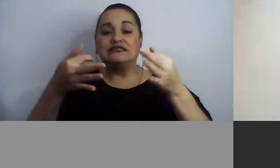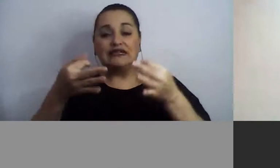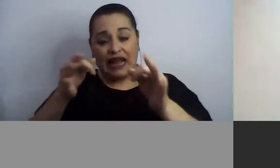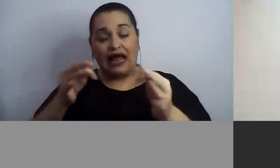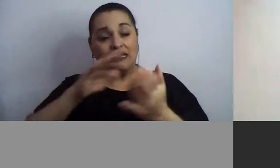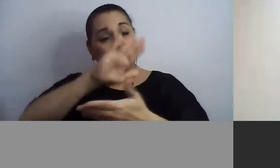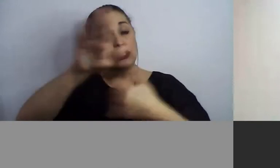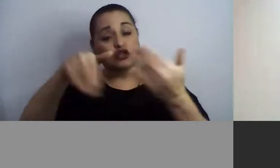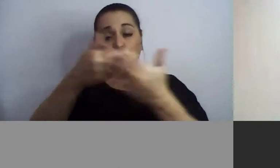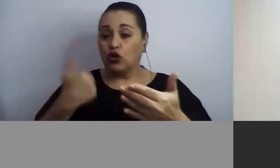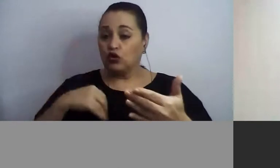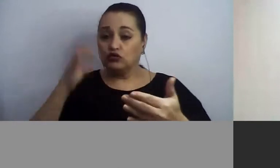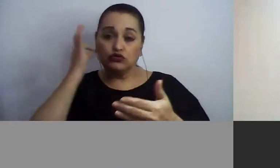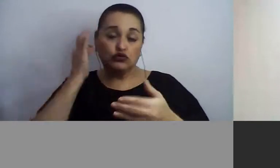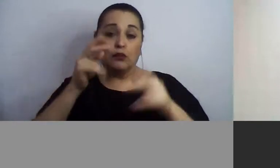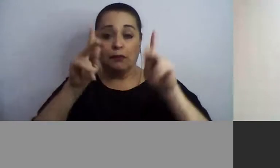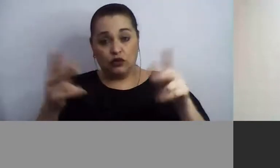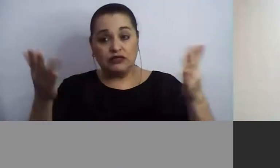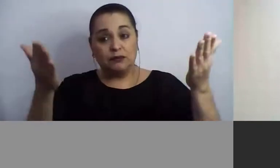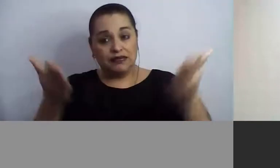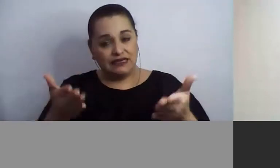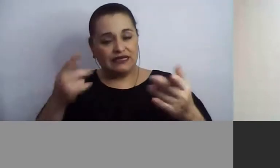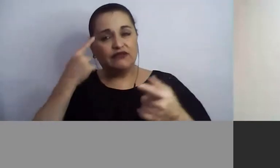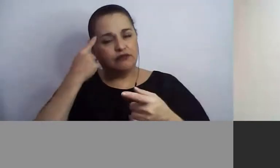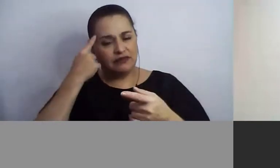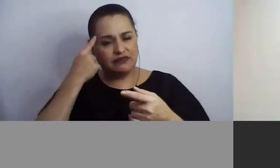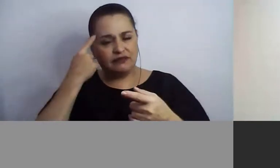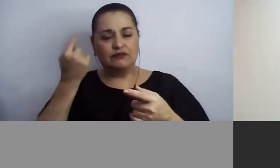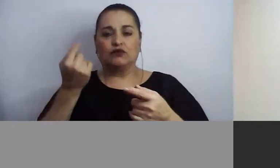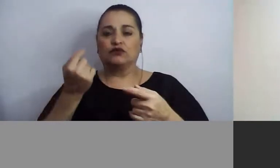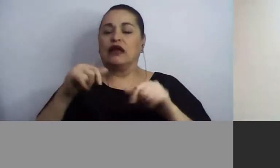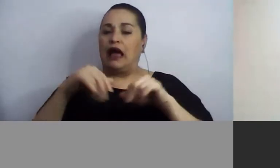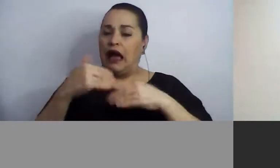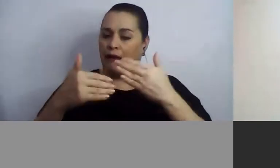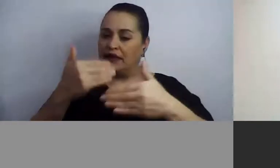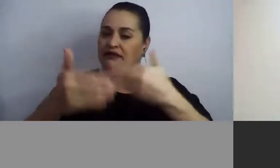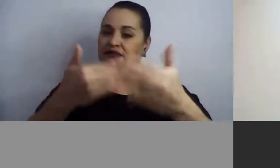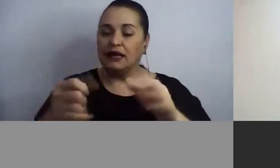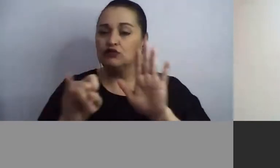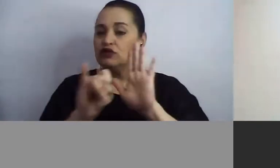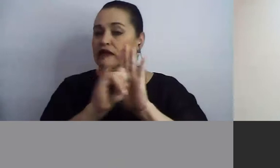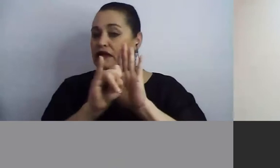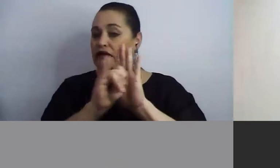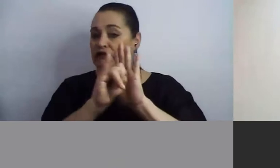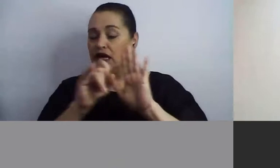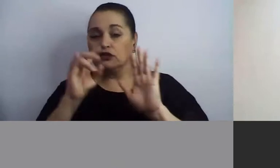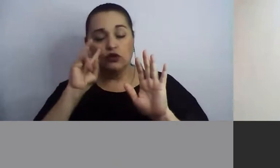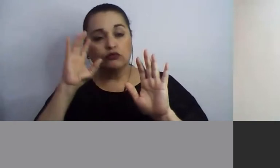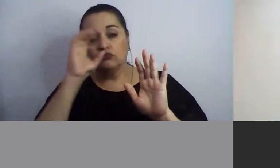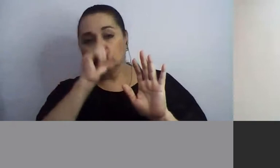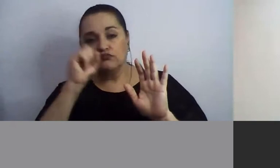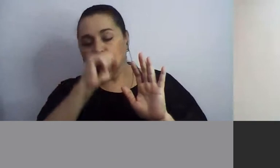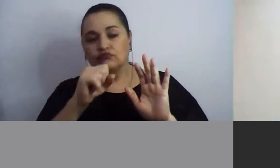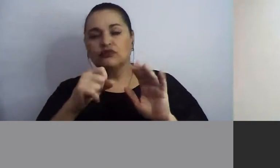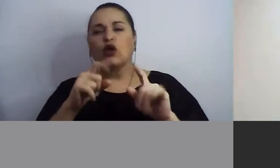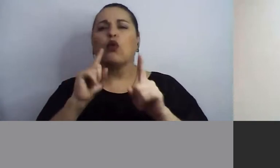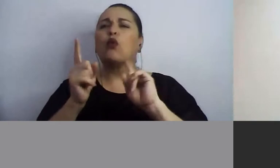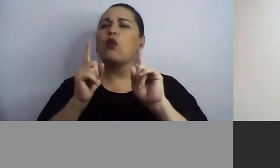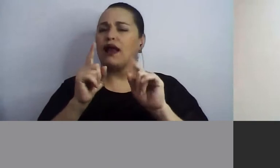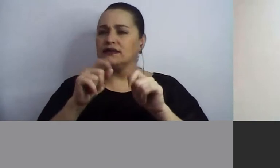que todas y todos los aquí presentes reflexionemos y avancemos en la identificación de cuáles son